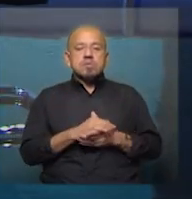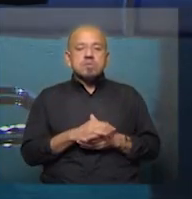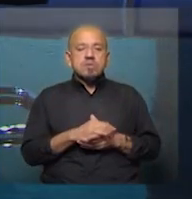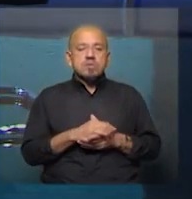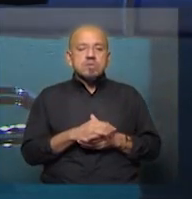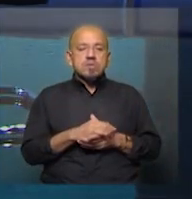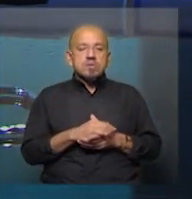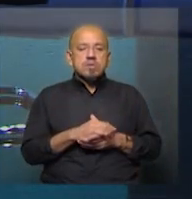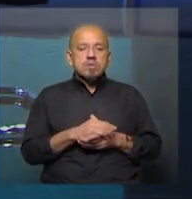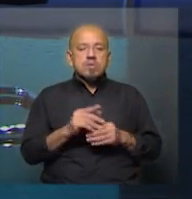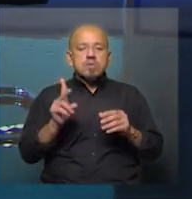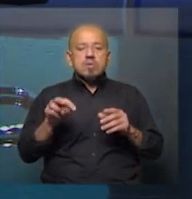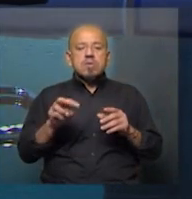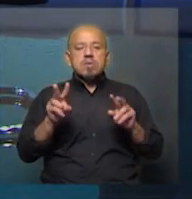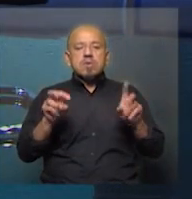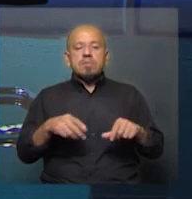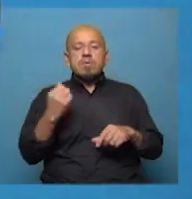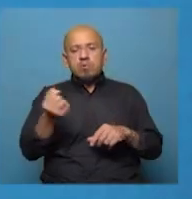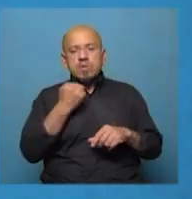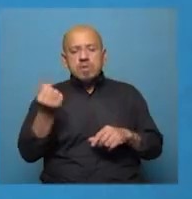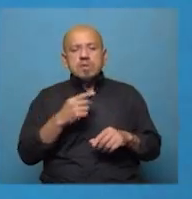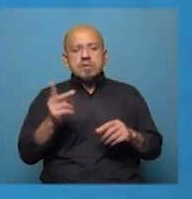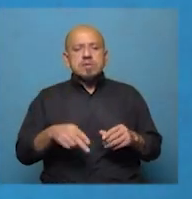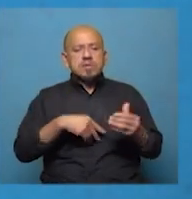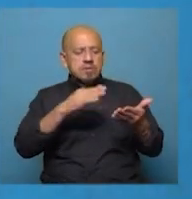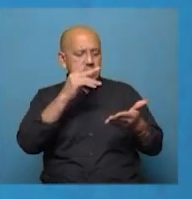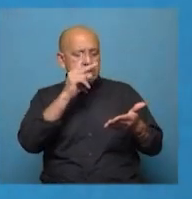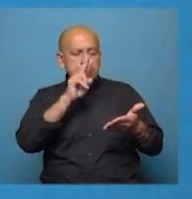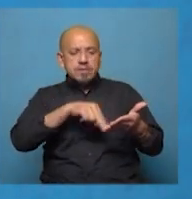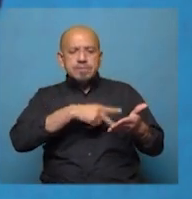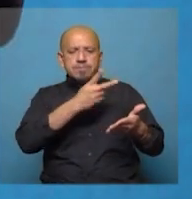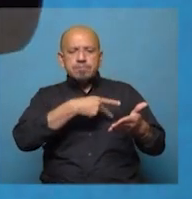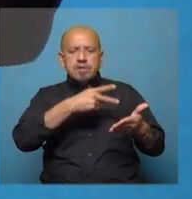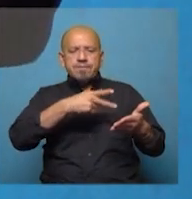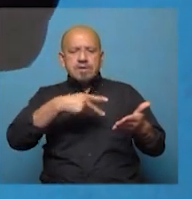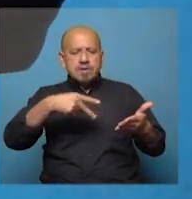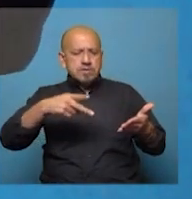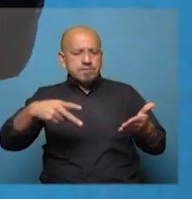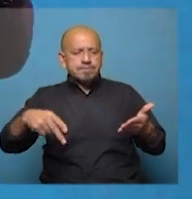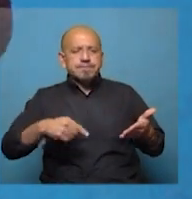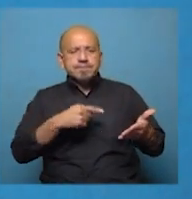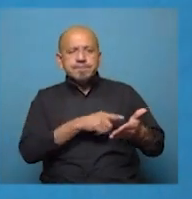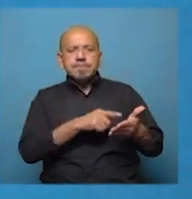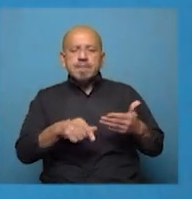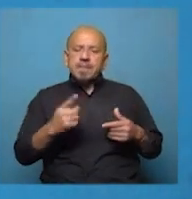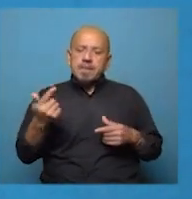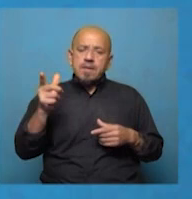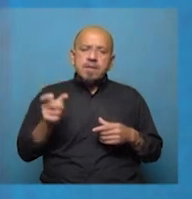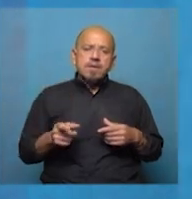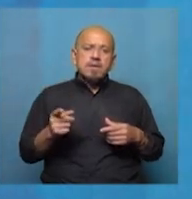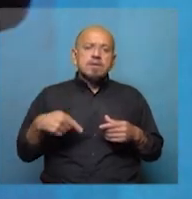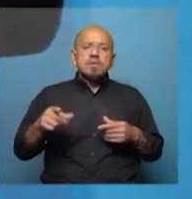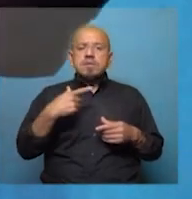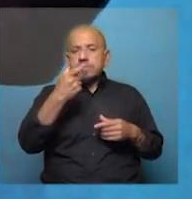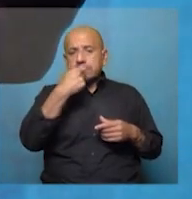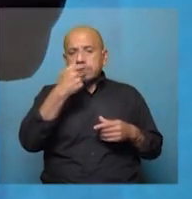pasar ahí un tema importante de todo esto que es la trazabilidad no hablabas del sistema informático de poder hacerle el seguimiento a ese paciente que va en busca de un medicamento